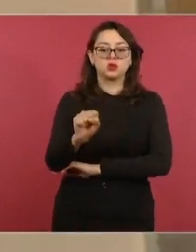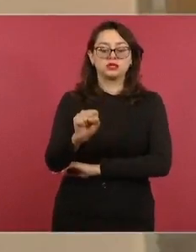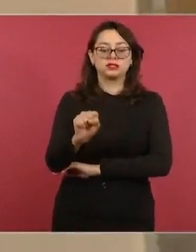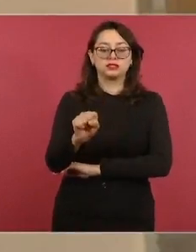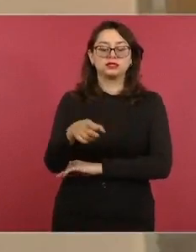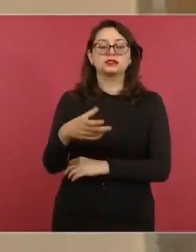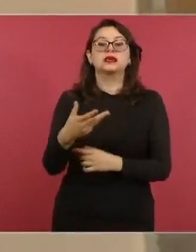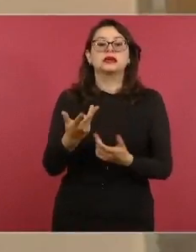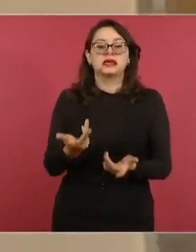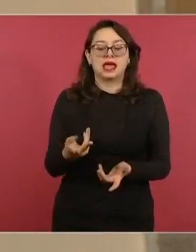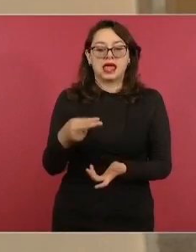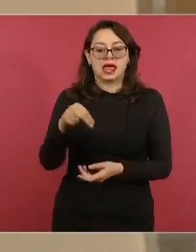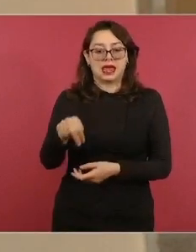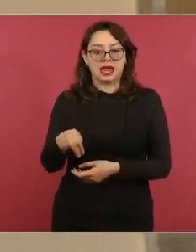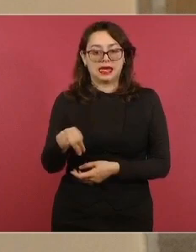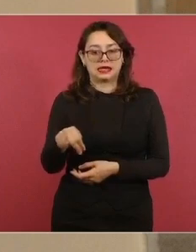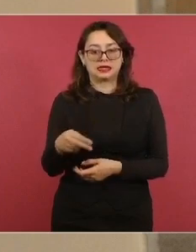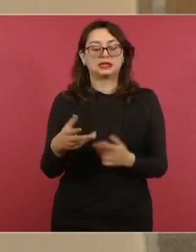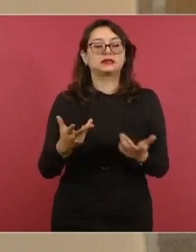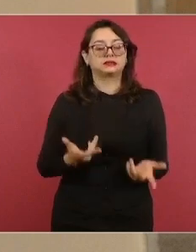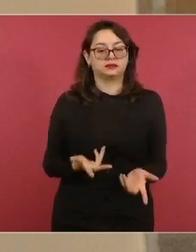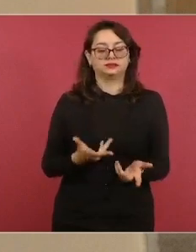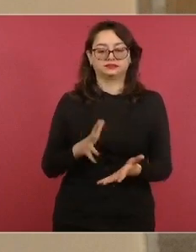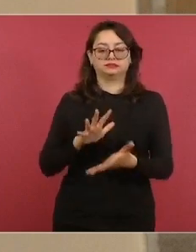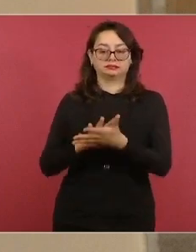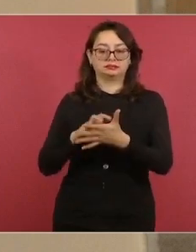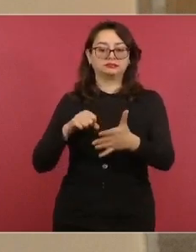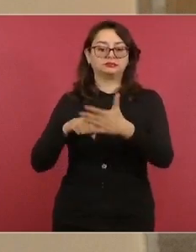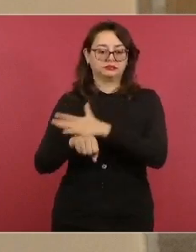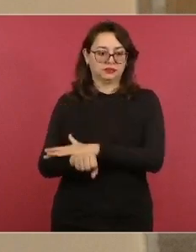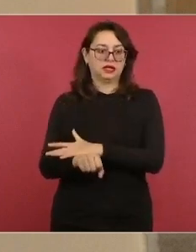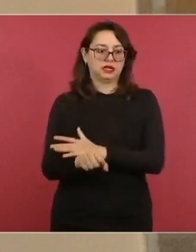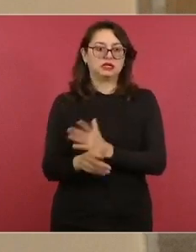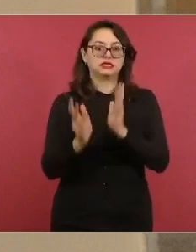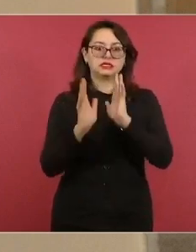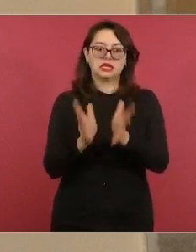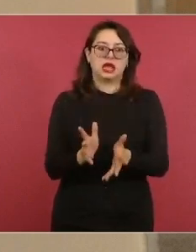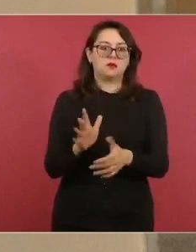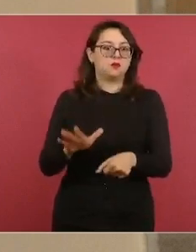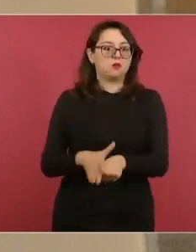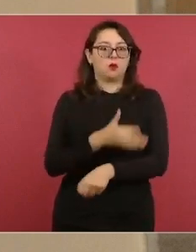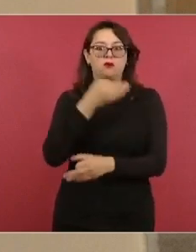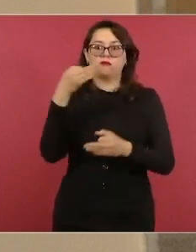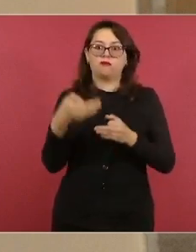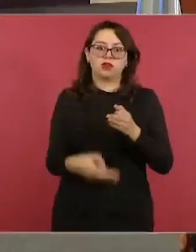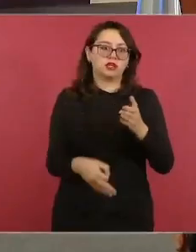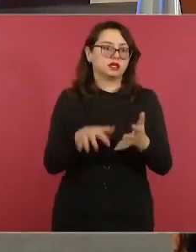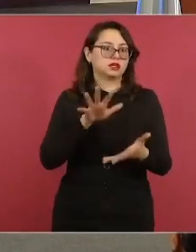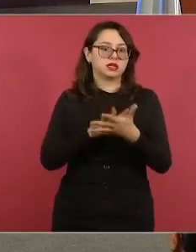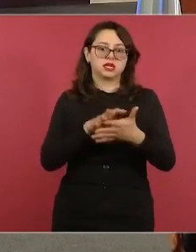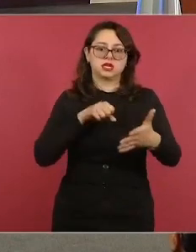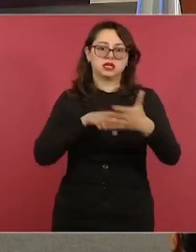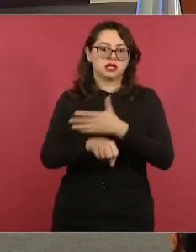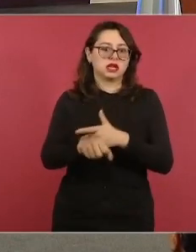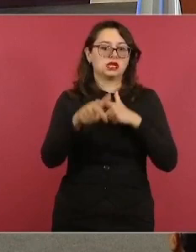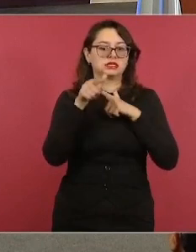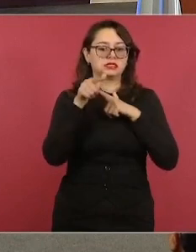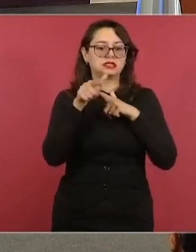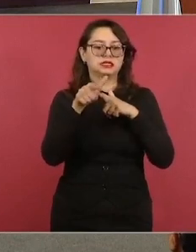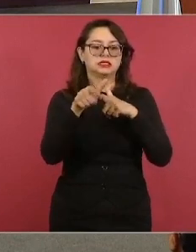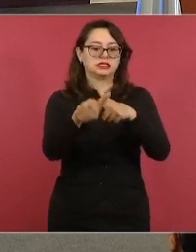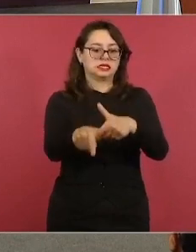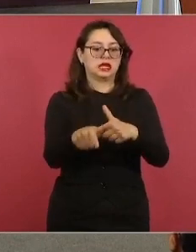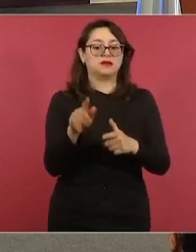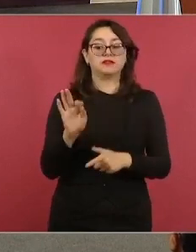por lo que continúa recluido en el centro penitenciario del altiplano por este caso la fiscalía ya